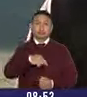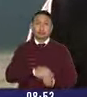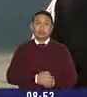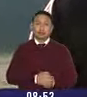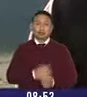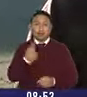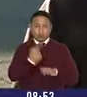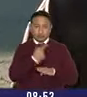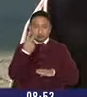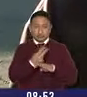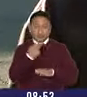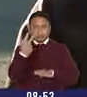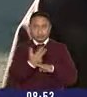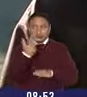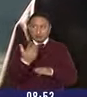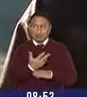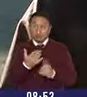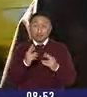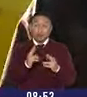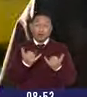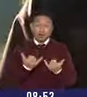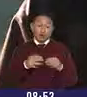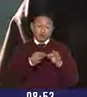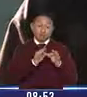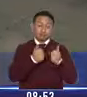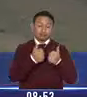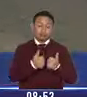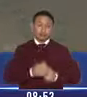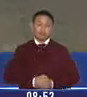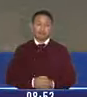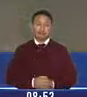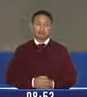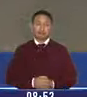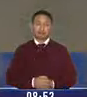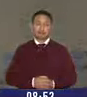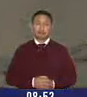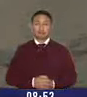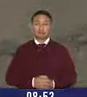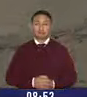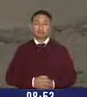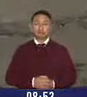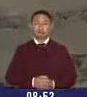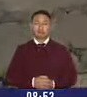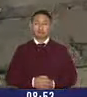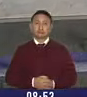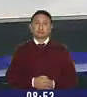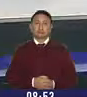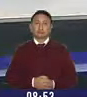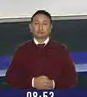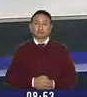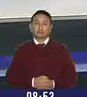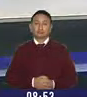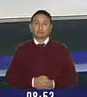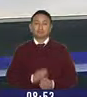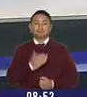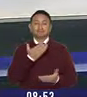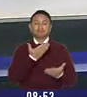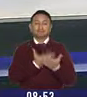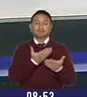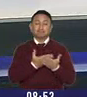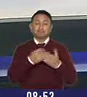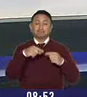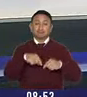que ha pasado eso. Ojalá esta vez ya hayan dejado arreglando bien. Informó Priscila Cadena. Muchísimas gracias,